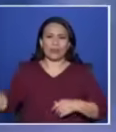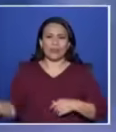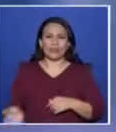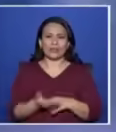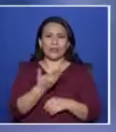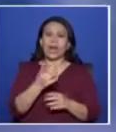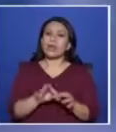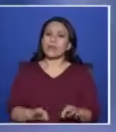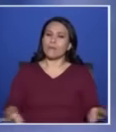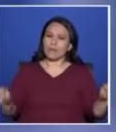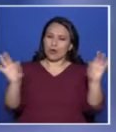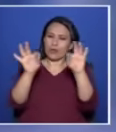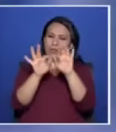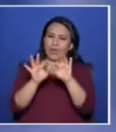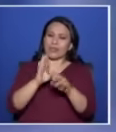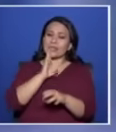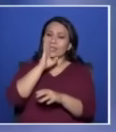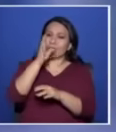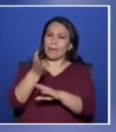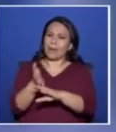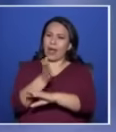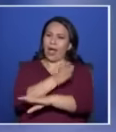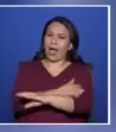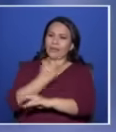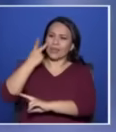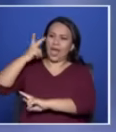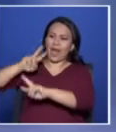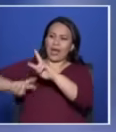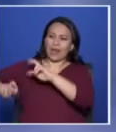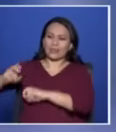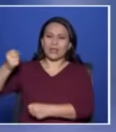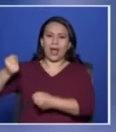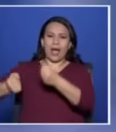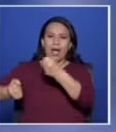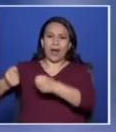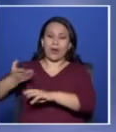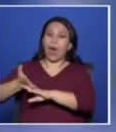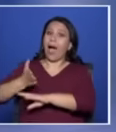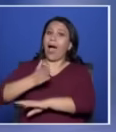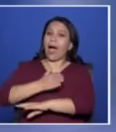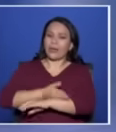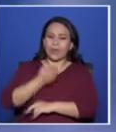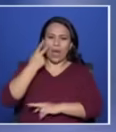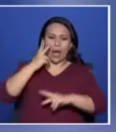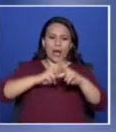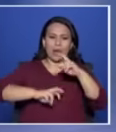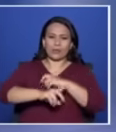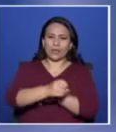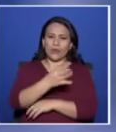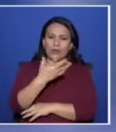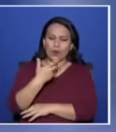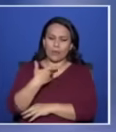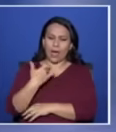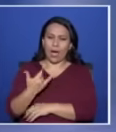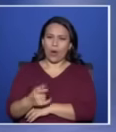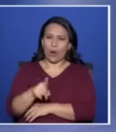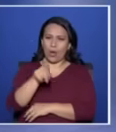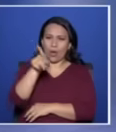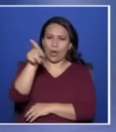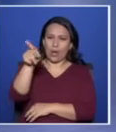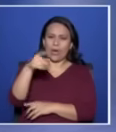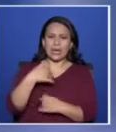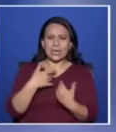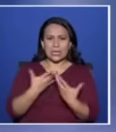La importancia de que se revise de manera constante los vehículos. Y mira esta información que tenemos a continuación, porque